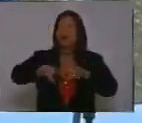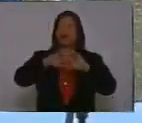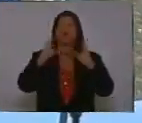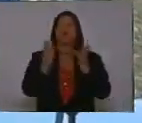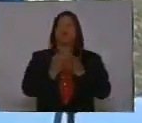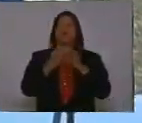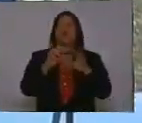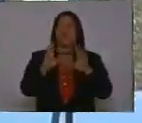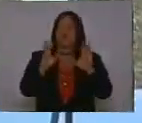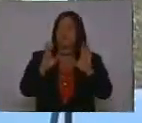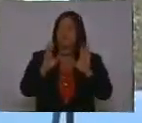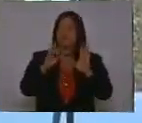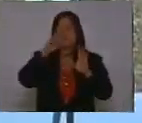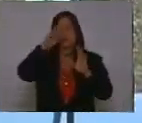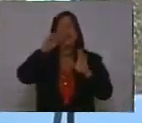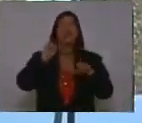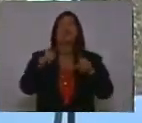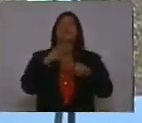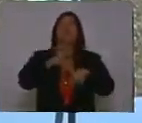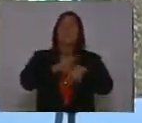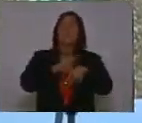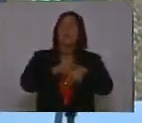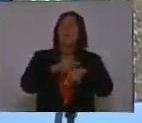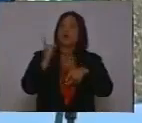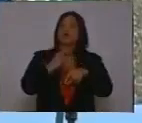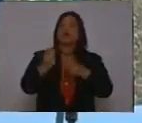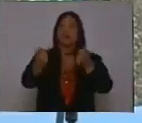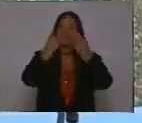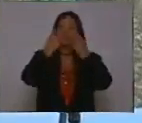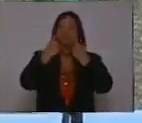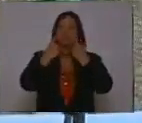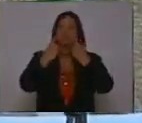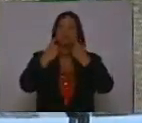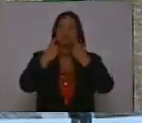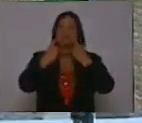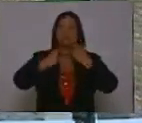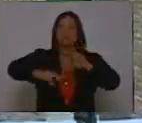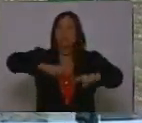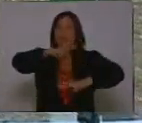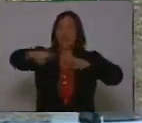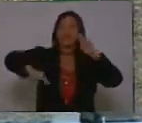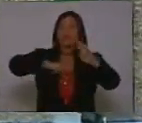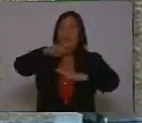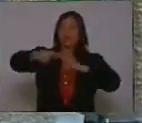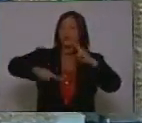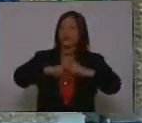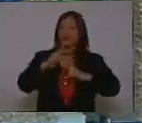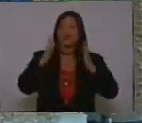formando solamente médicos, una escuela que está formando militantes revolucionarios.